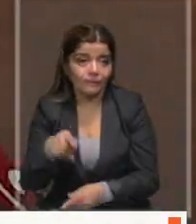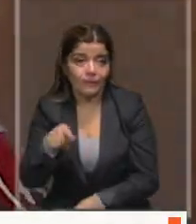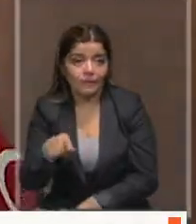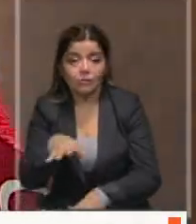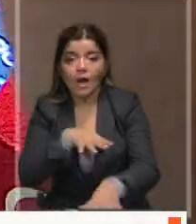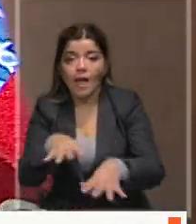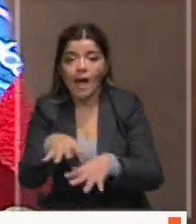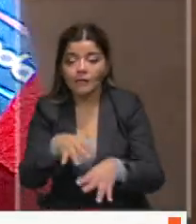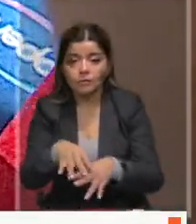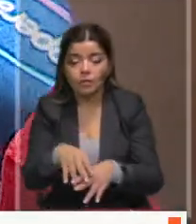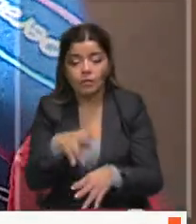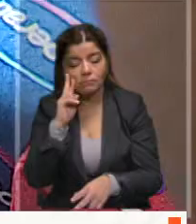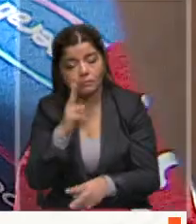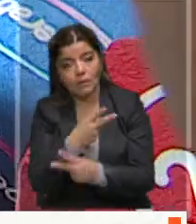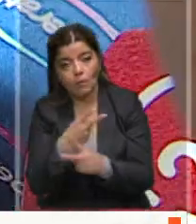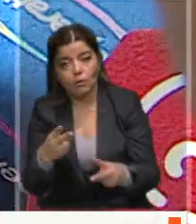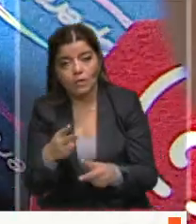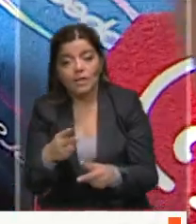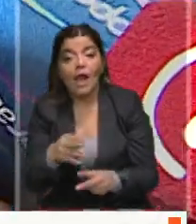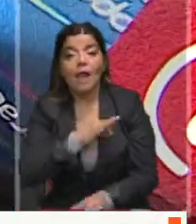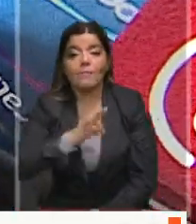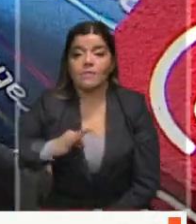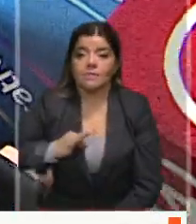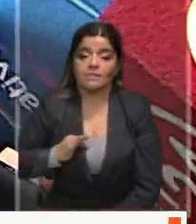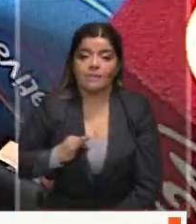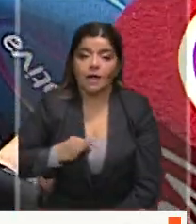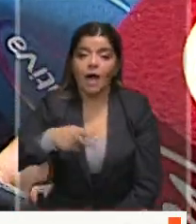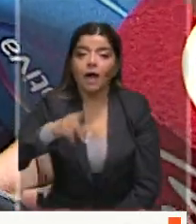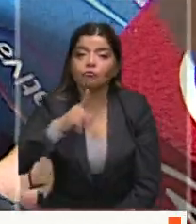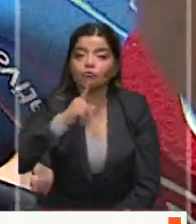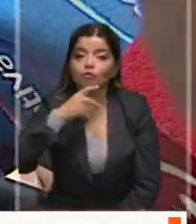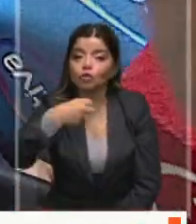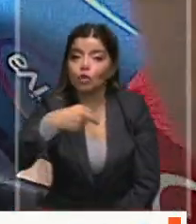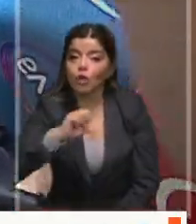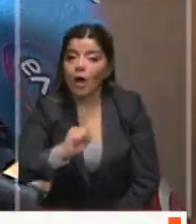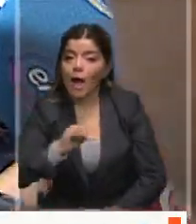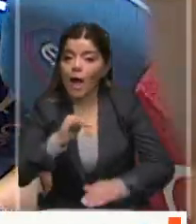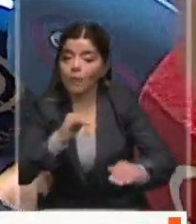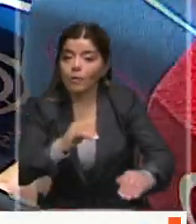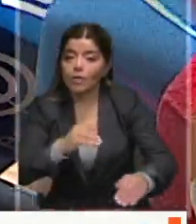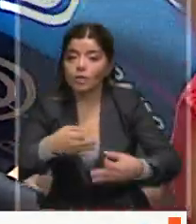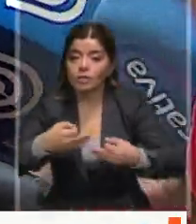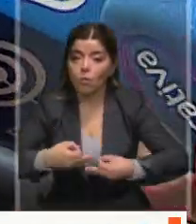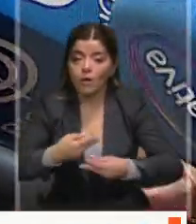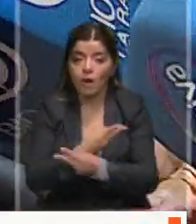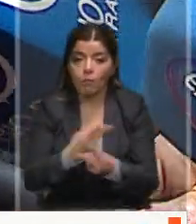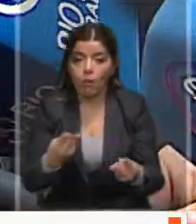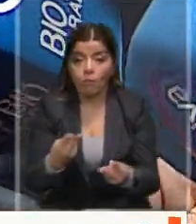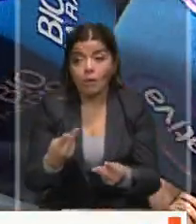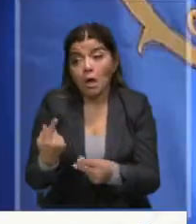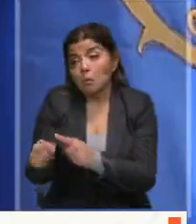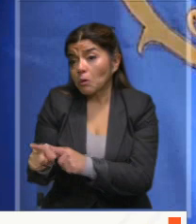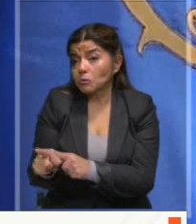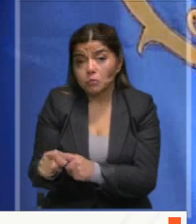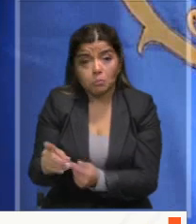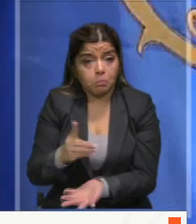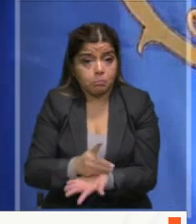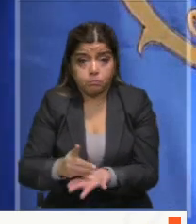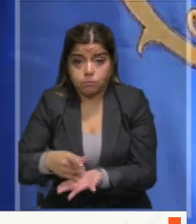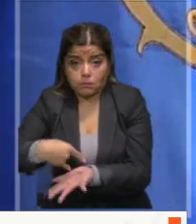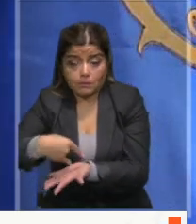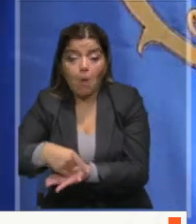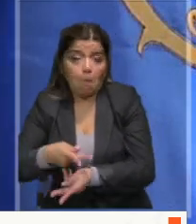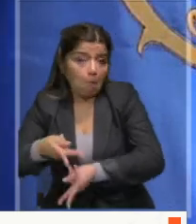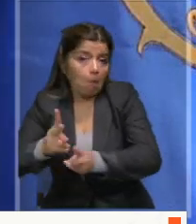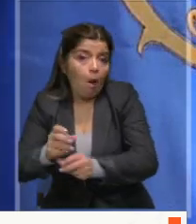las acciones y actividades que ha desarrollado la ministra del interior en favor de la seguridad pública Así que pero lo demás me parece una facultad legitima los parlamentarios evidentemente que